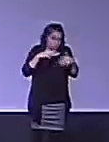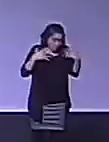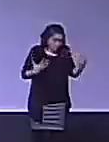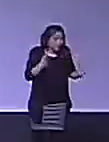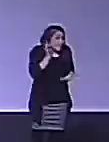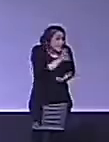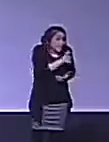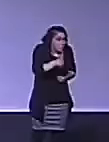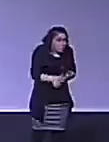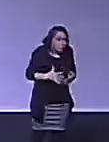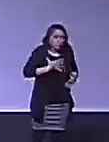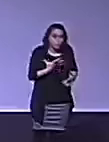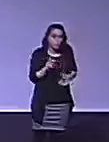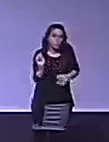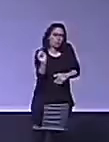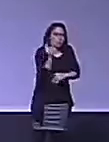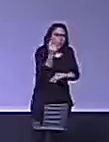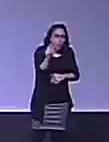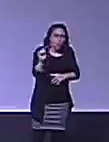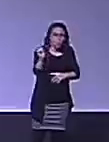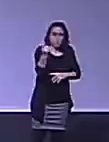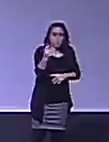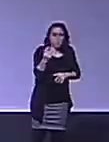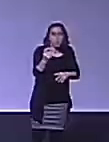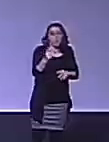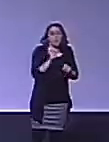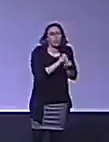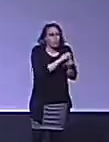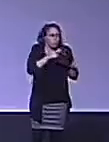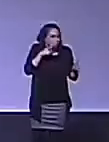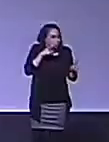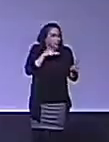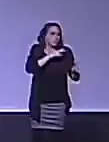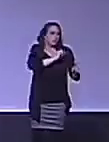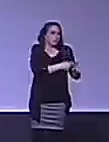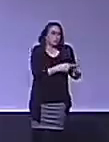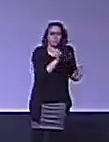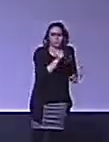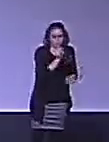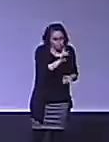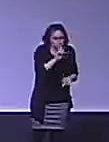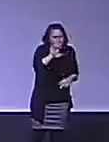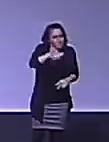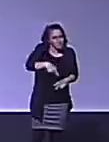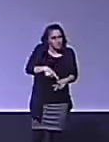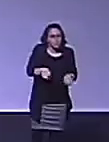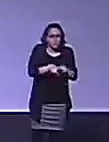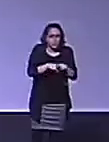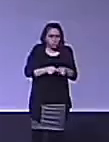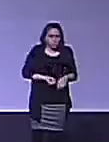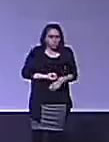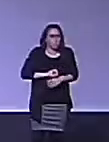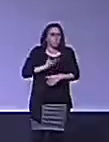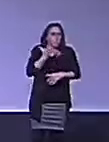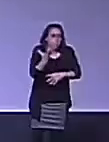emakumeentzat. Eta ez markak bakarrik kirolaren ikuspegitik begiratuta, baizik eta bere emantzipazioa, bere eskubideak